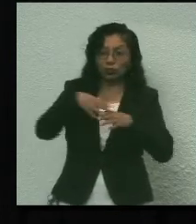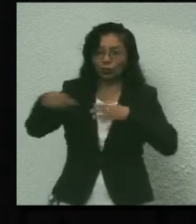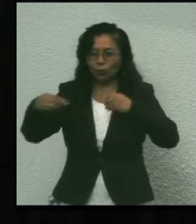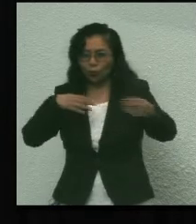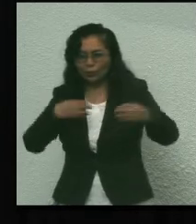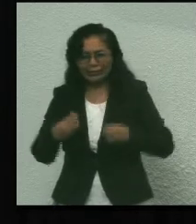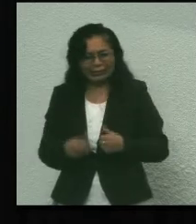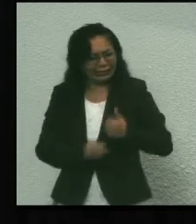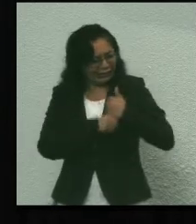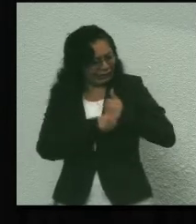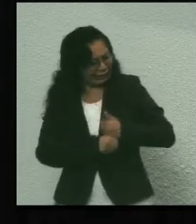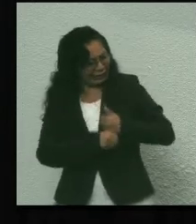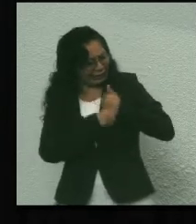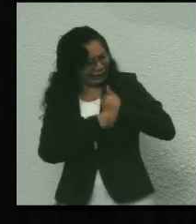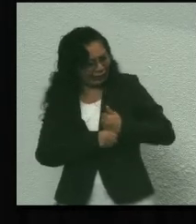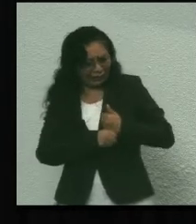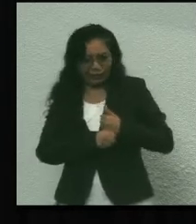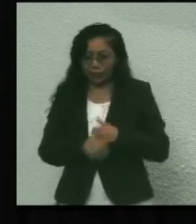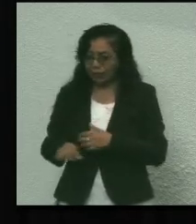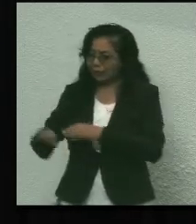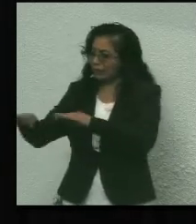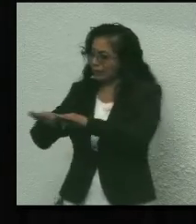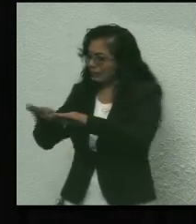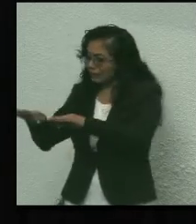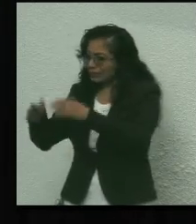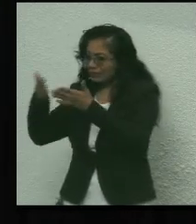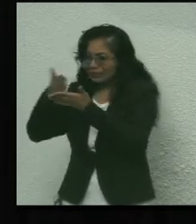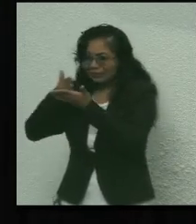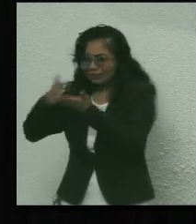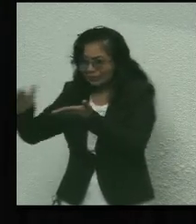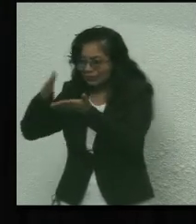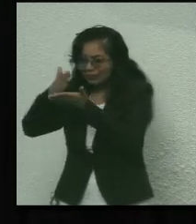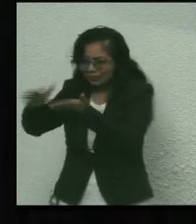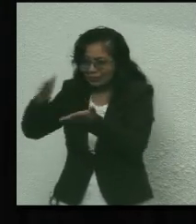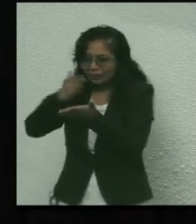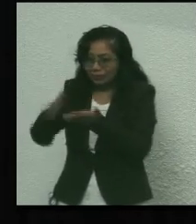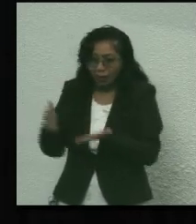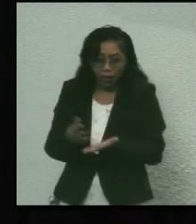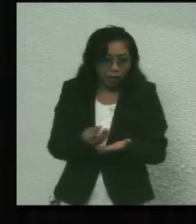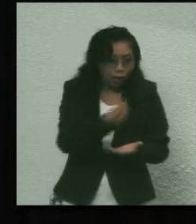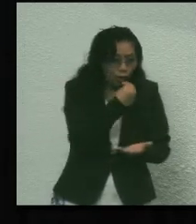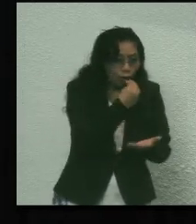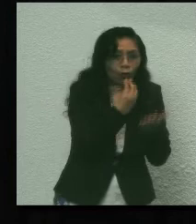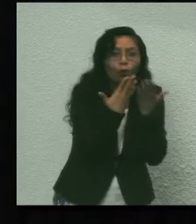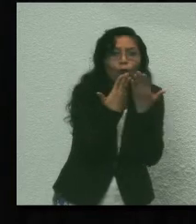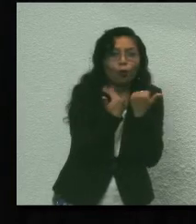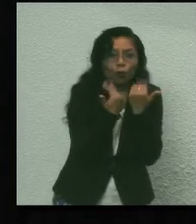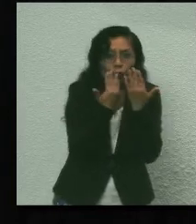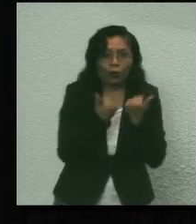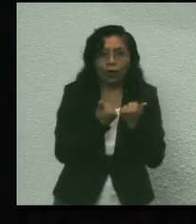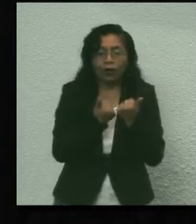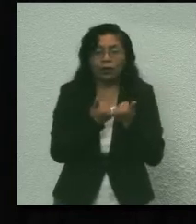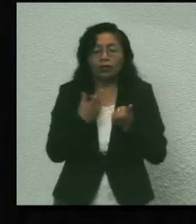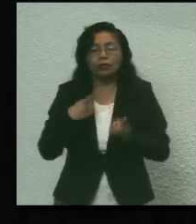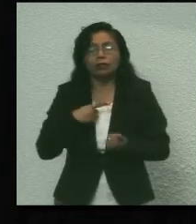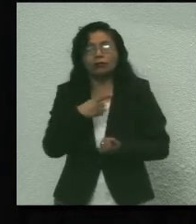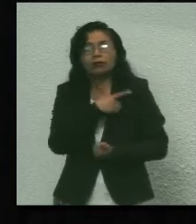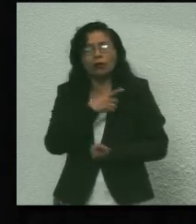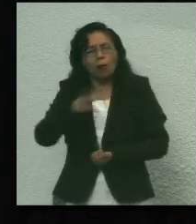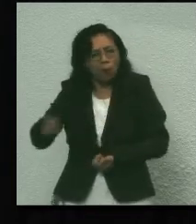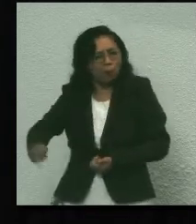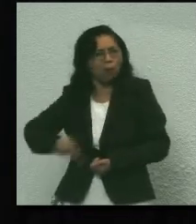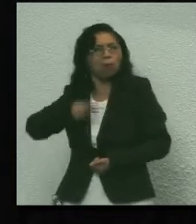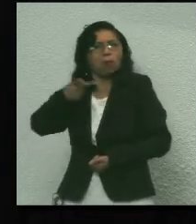sufrimientos, de pérdidas de empleo, de no tener que llevar un alimento a sus hogares, deberíamos de